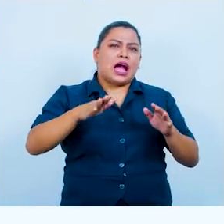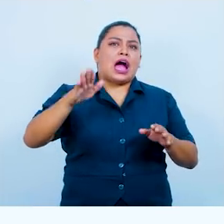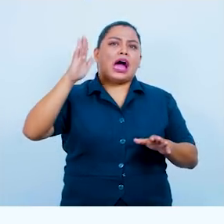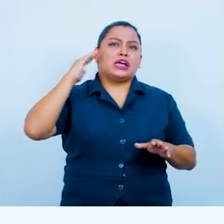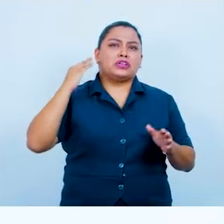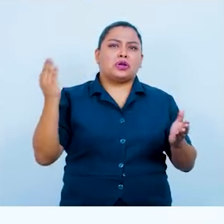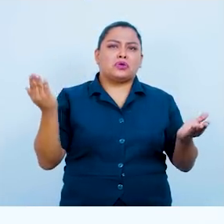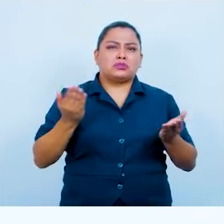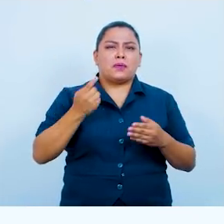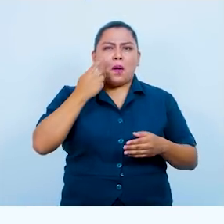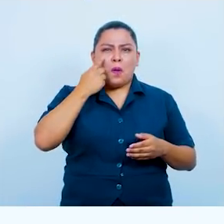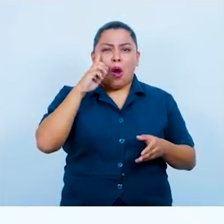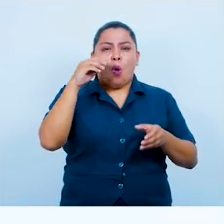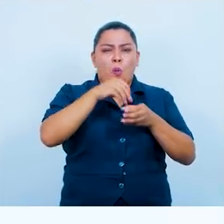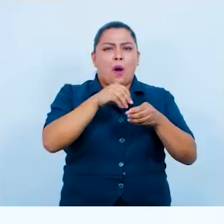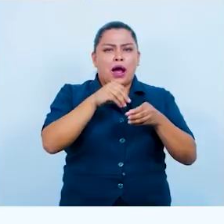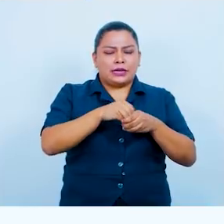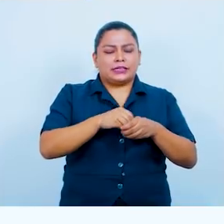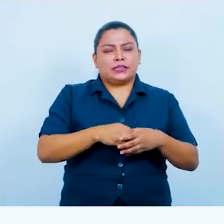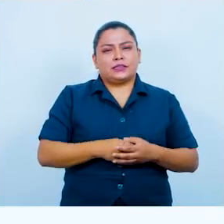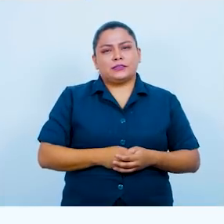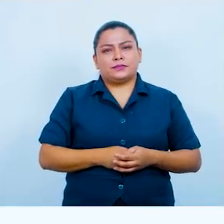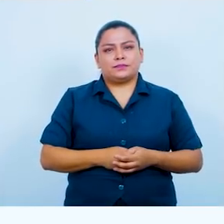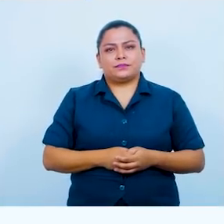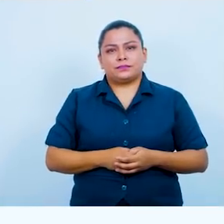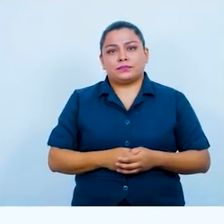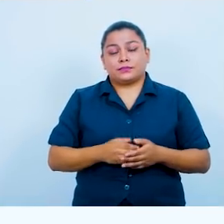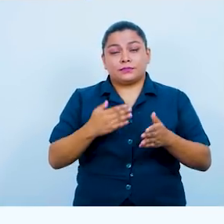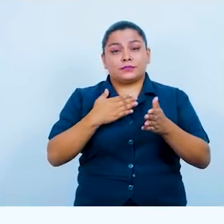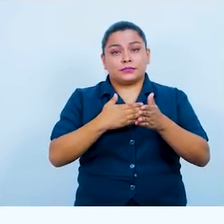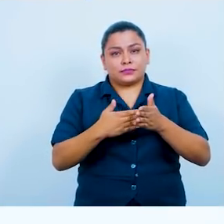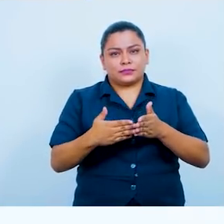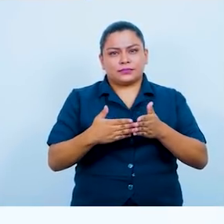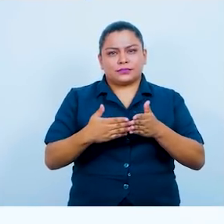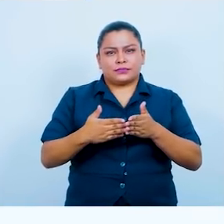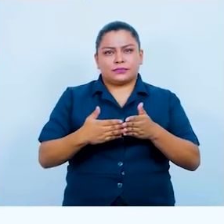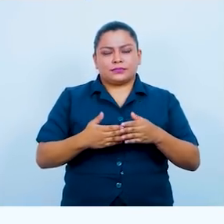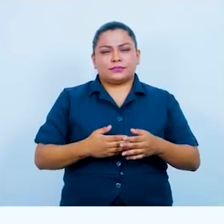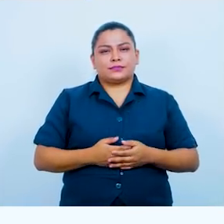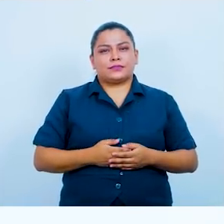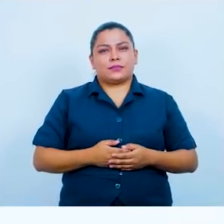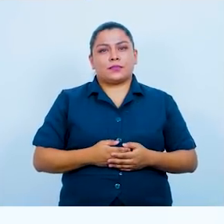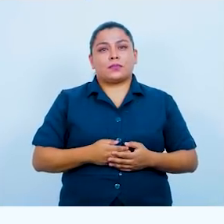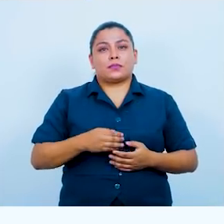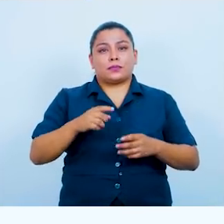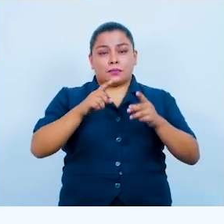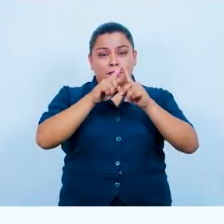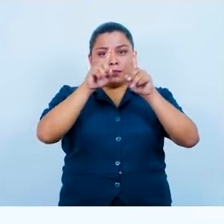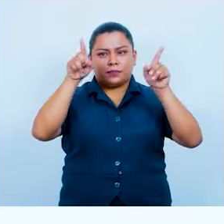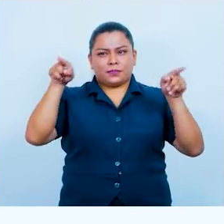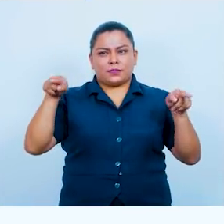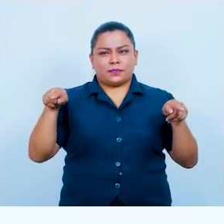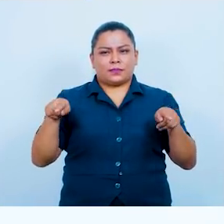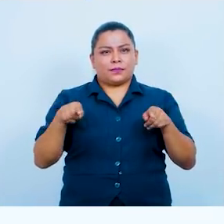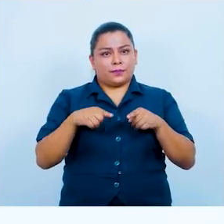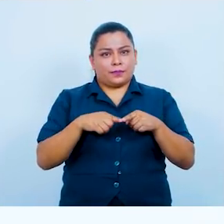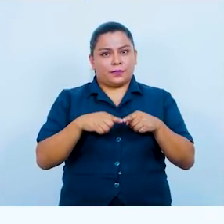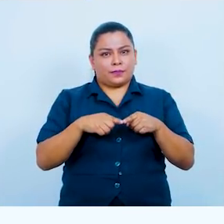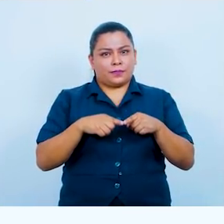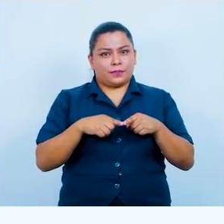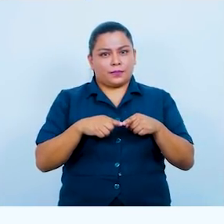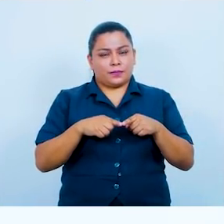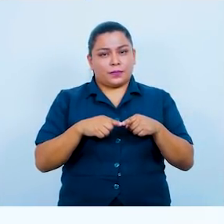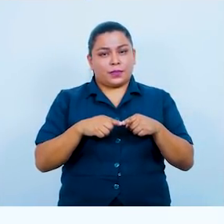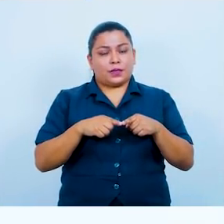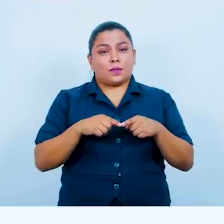ya habías ingresado previamente a la herramienta. Para iniciar uno desde cero, debemos presionar clic en el botón con el